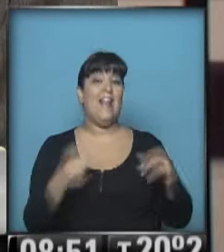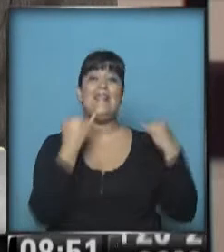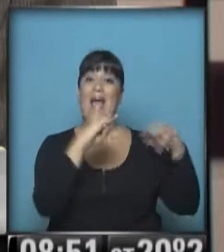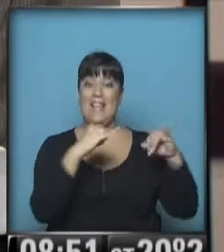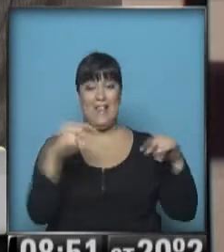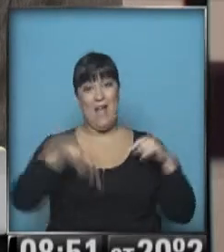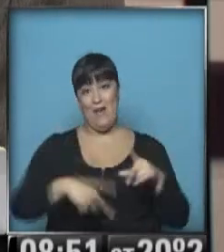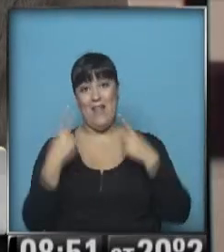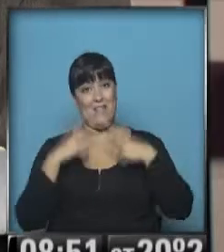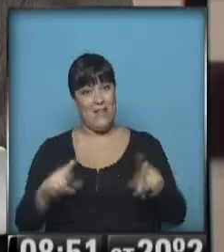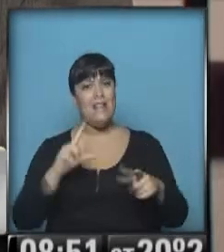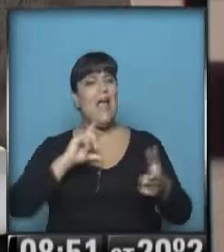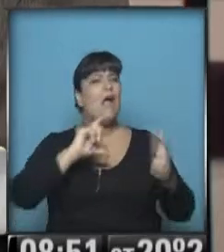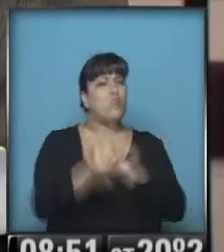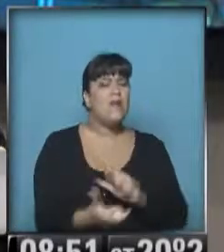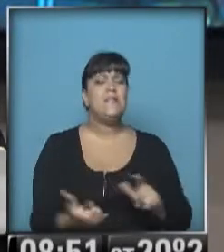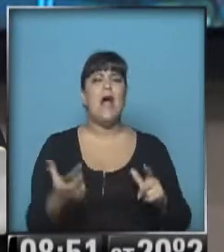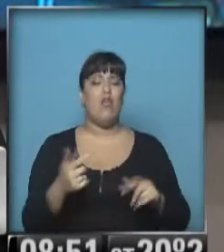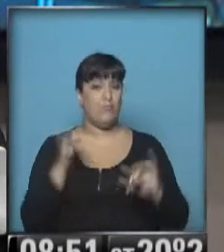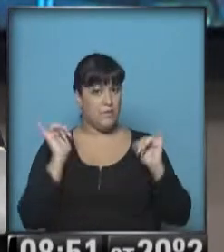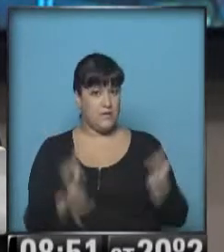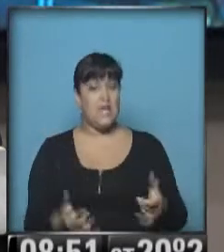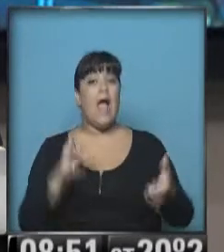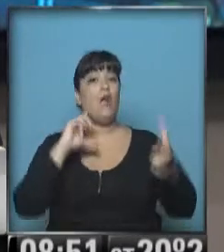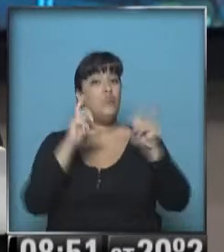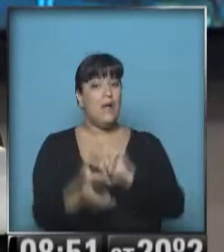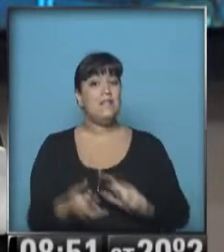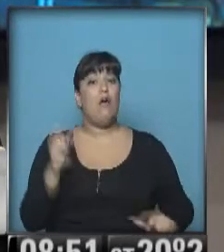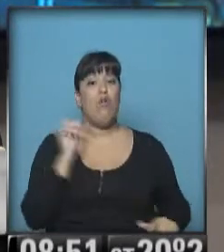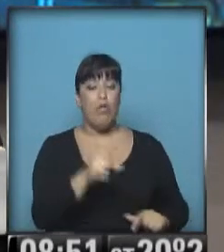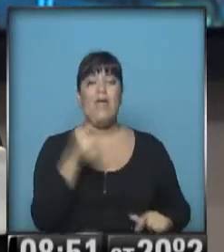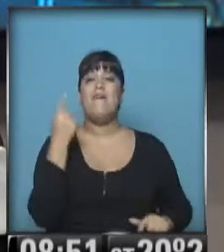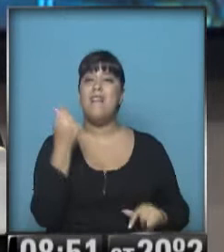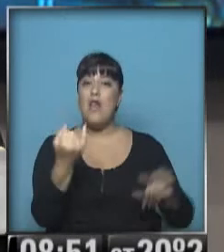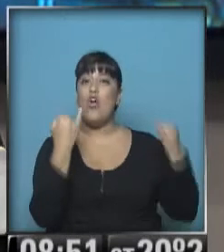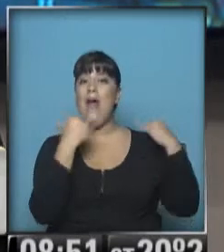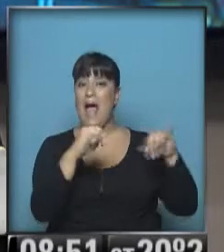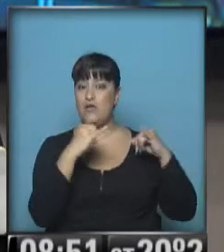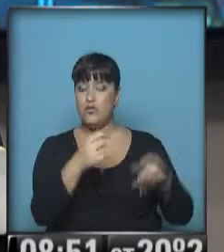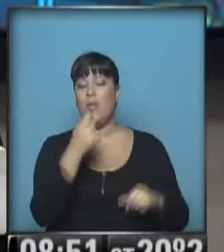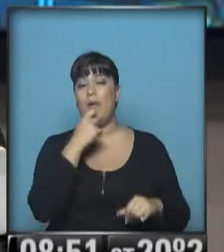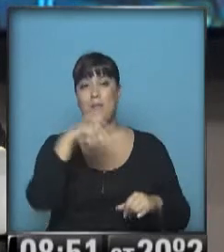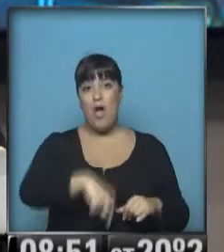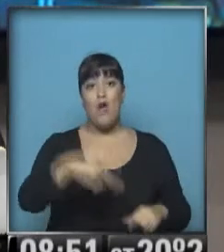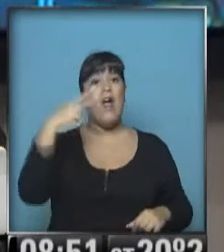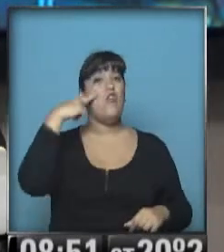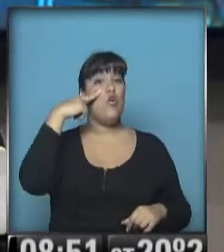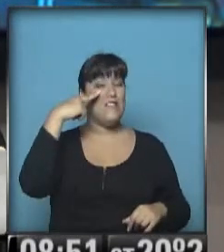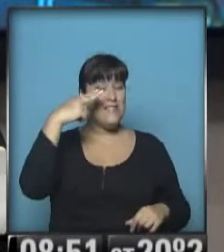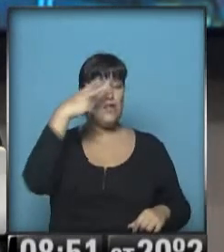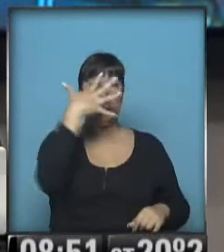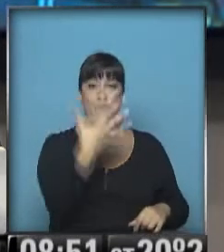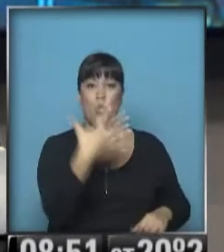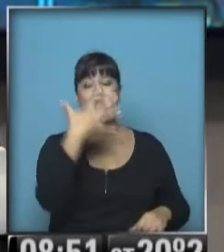años entonces es actualizado y actualizado al valor de la acción en estos momentos son 956